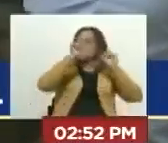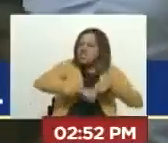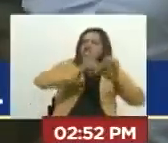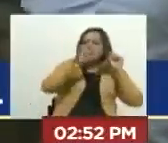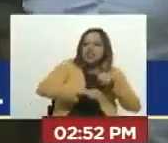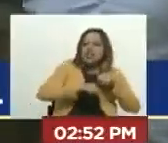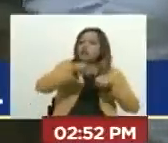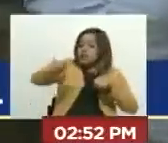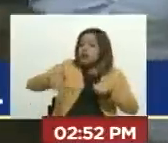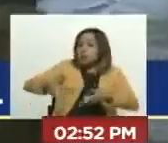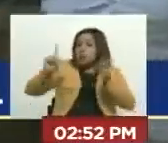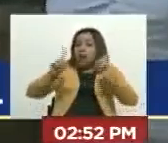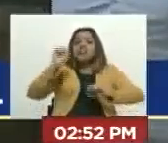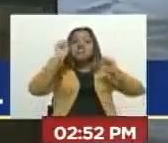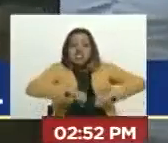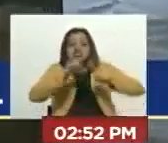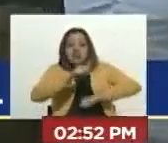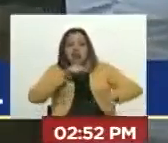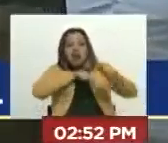van a dejar que entre sí o sí.